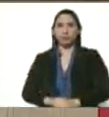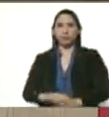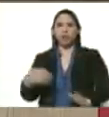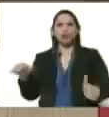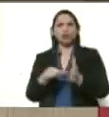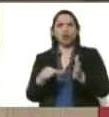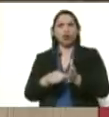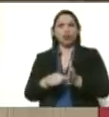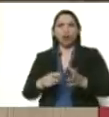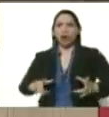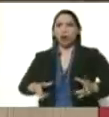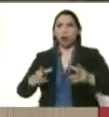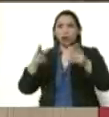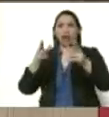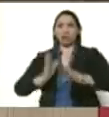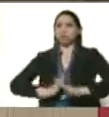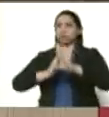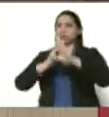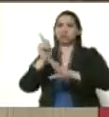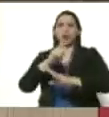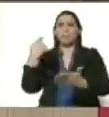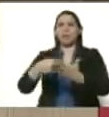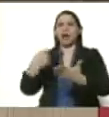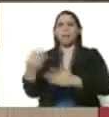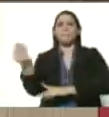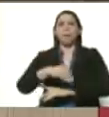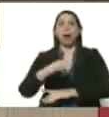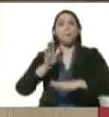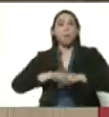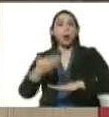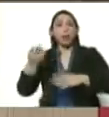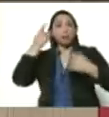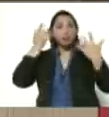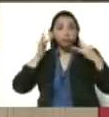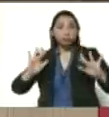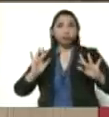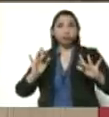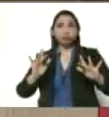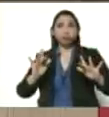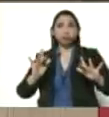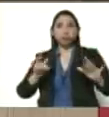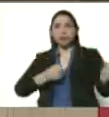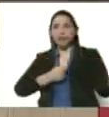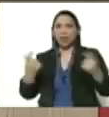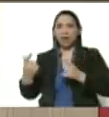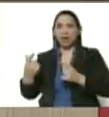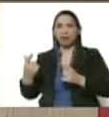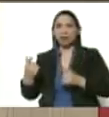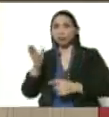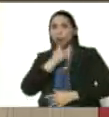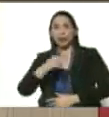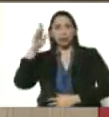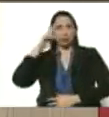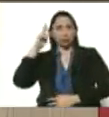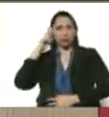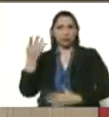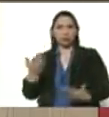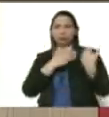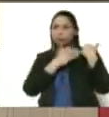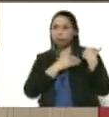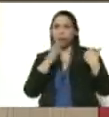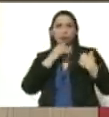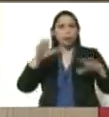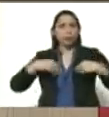donde cortaron el financiamiento, porque pretenden trasladar su irresponsabilidad, que no tomaron las medidas a